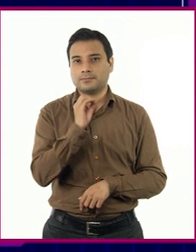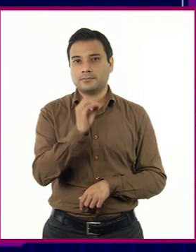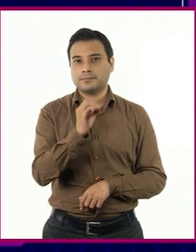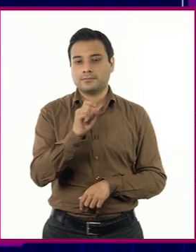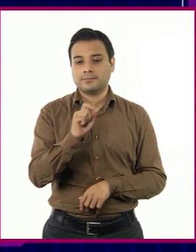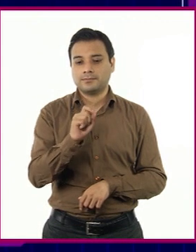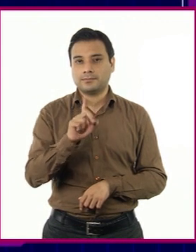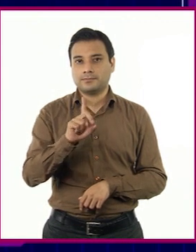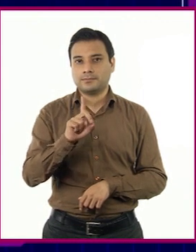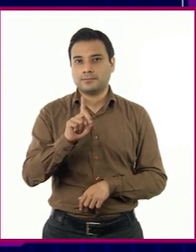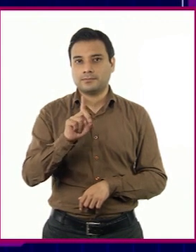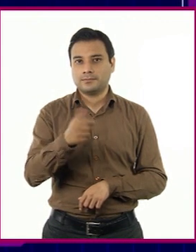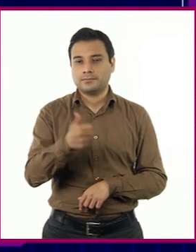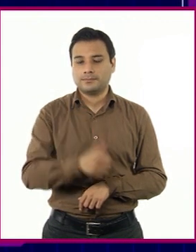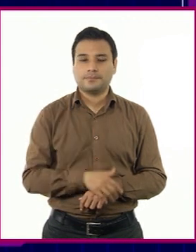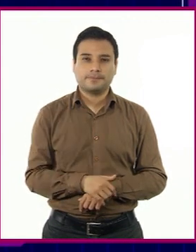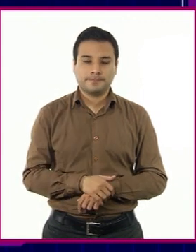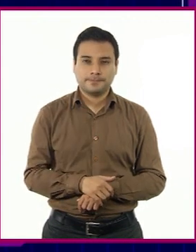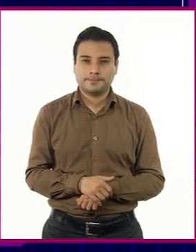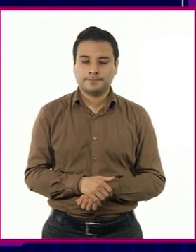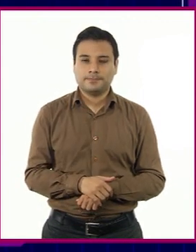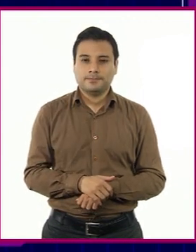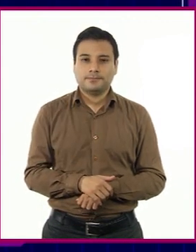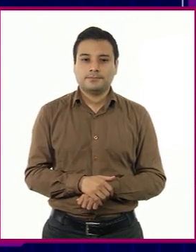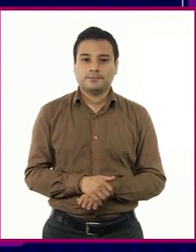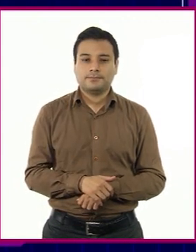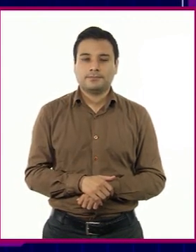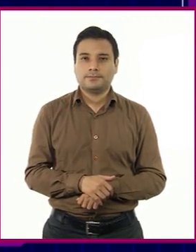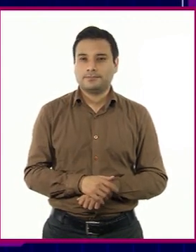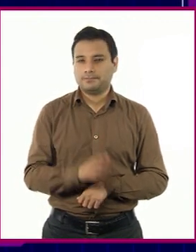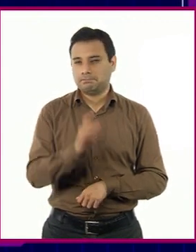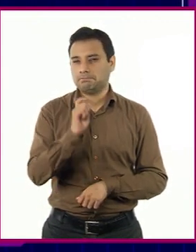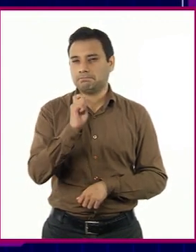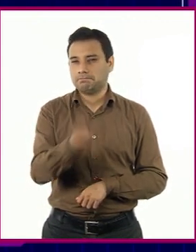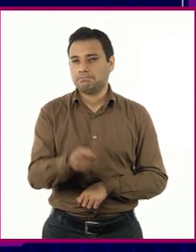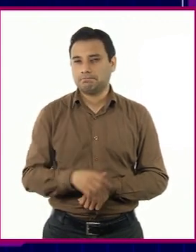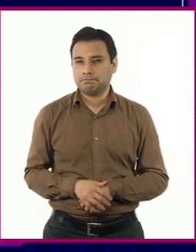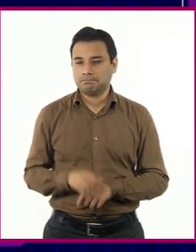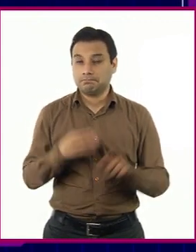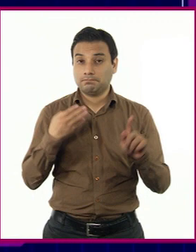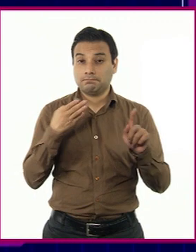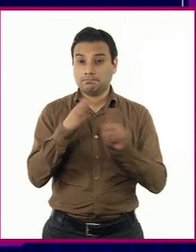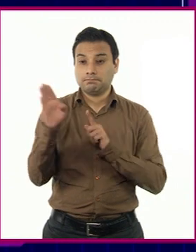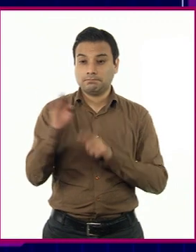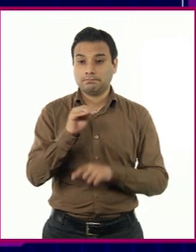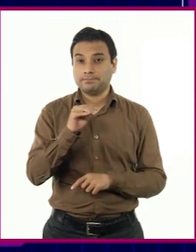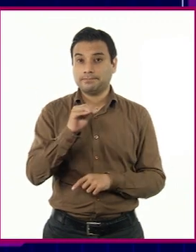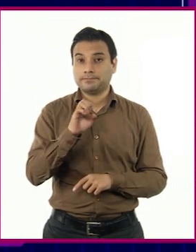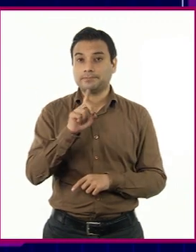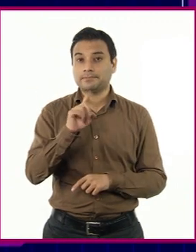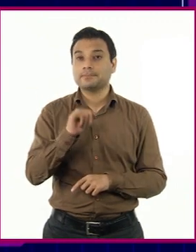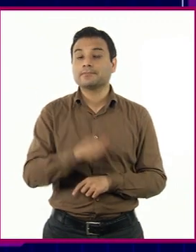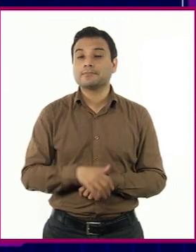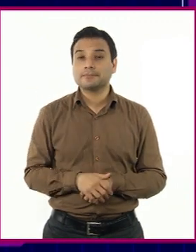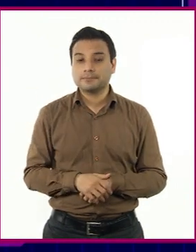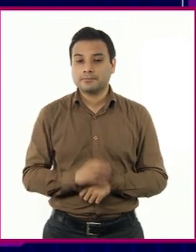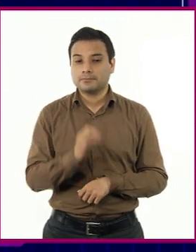a 0.36. Por lo tanto, la desviación media es igual